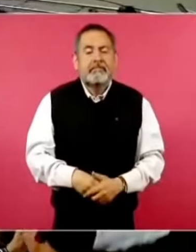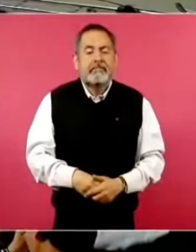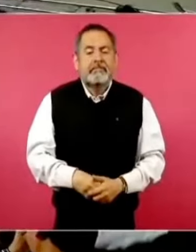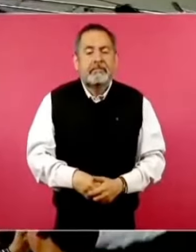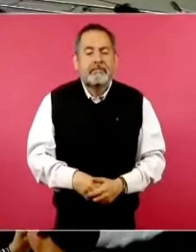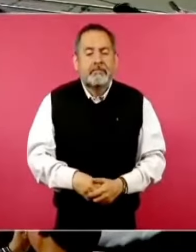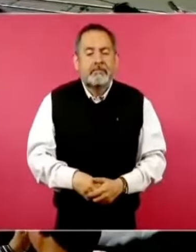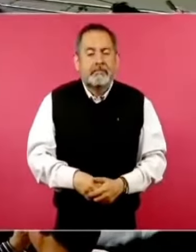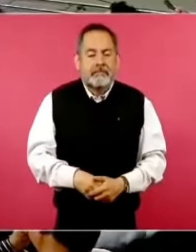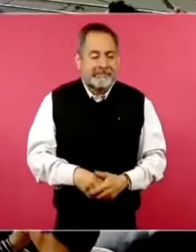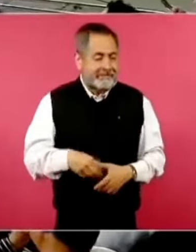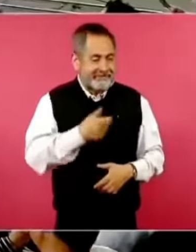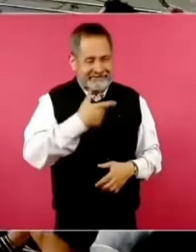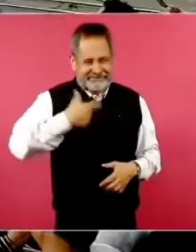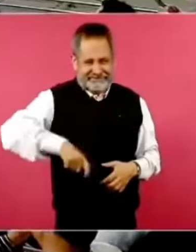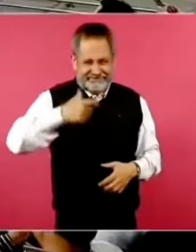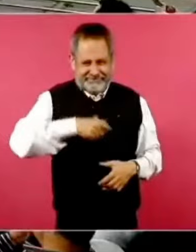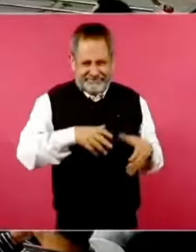cada potentado,